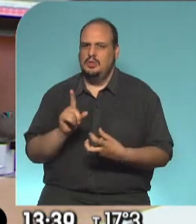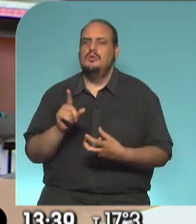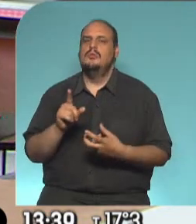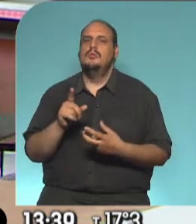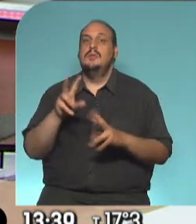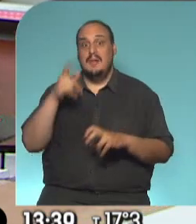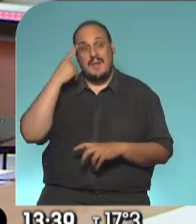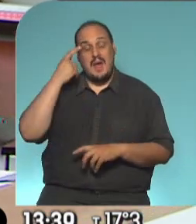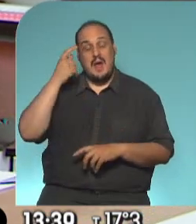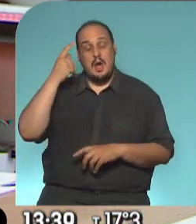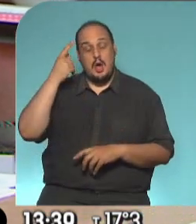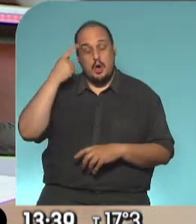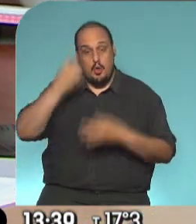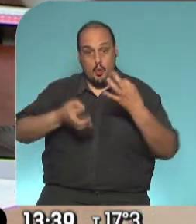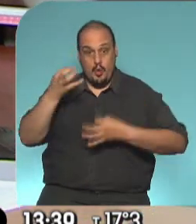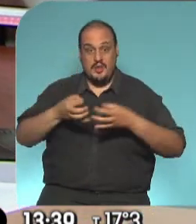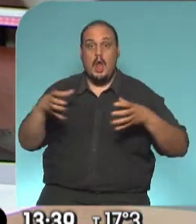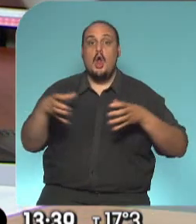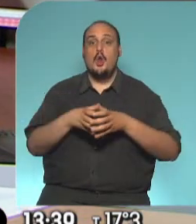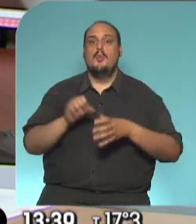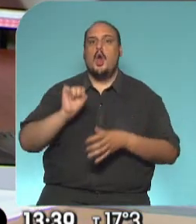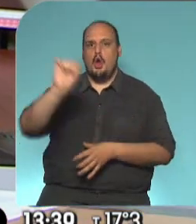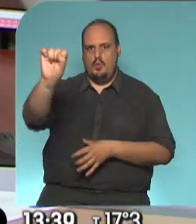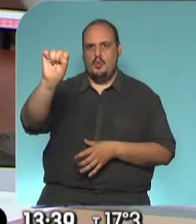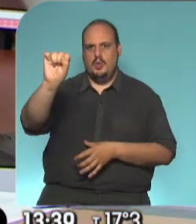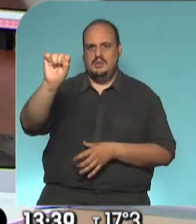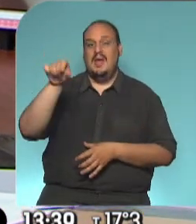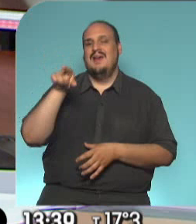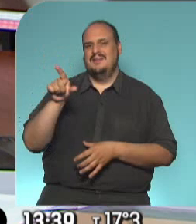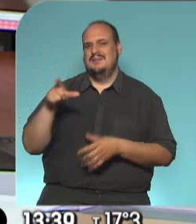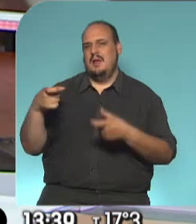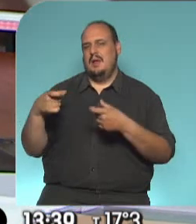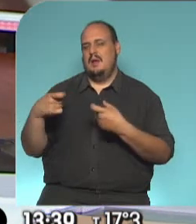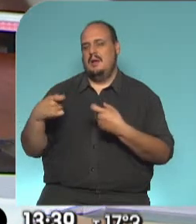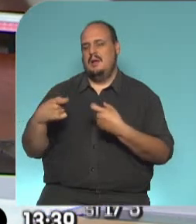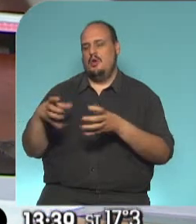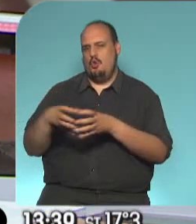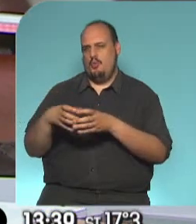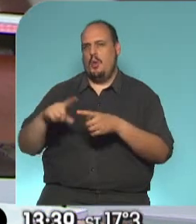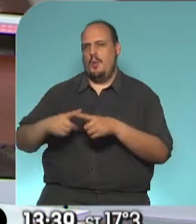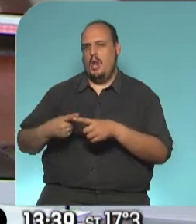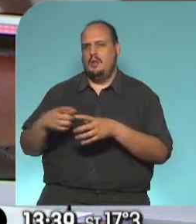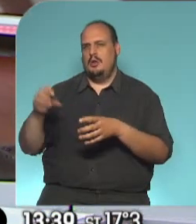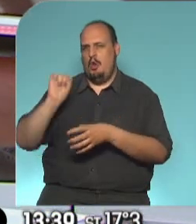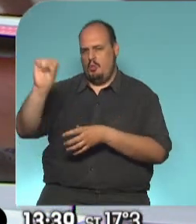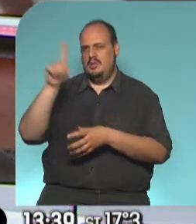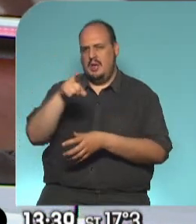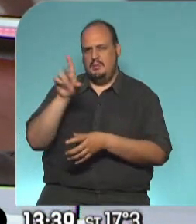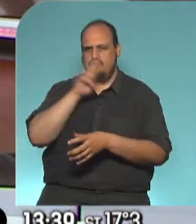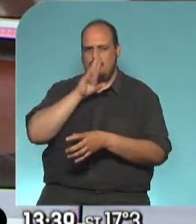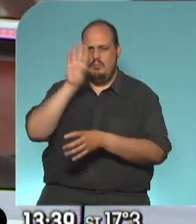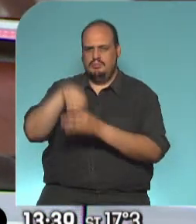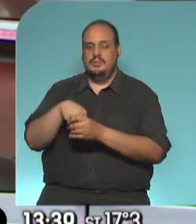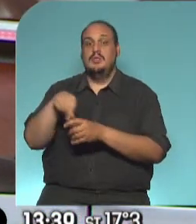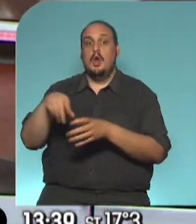posibilidad judicial que se le da al Partido Comunista, porque ella pertenecía justamente a esa agrupación política. Y por primera vez en la República Argentina, un partido